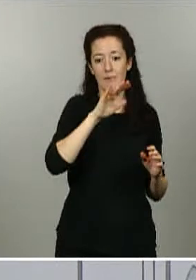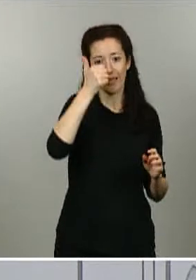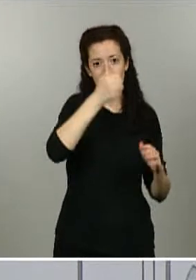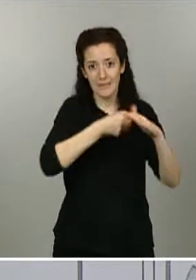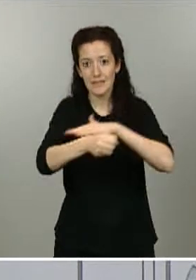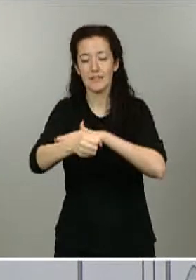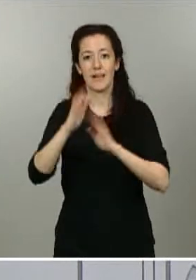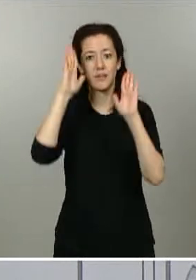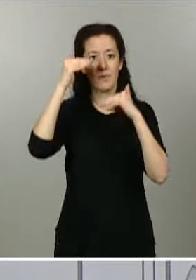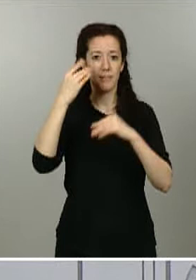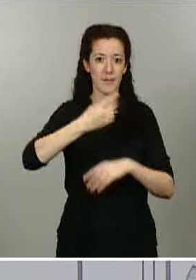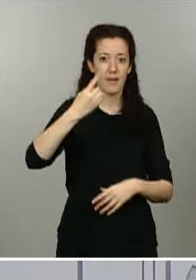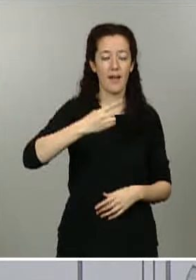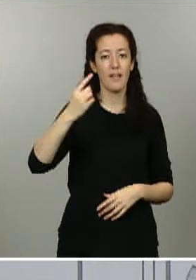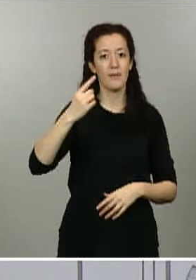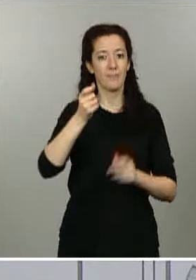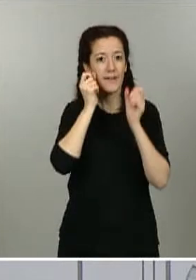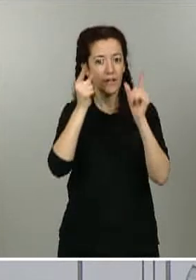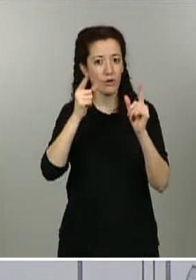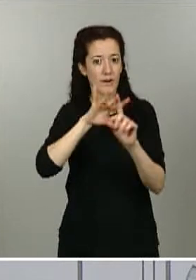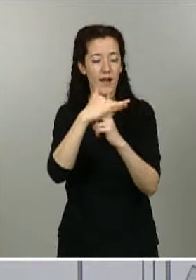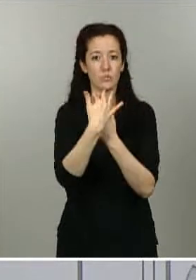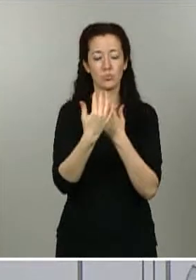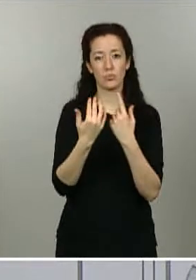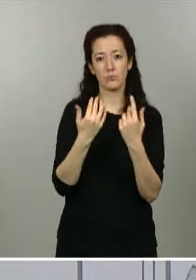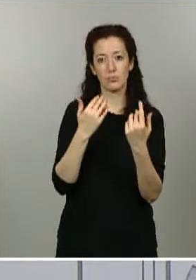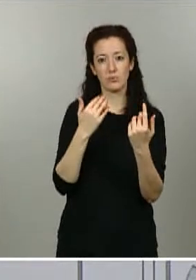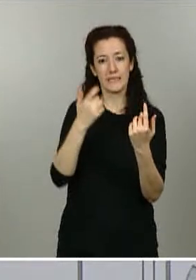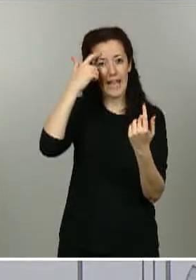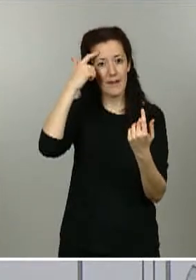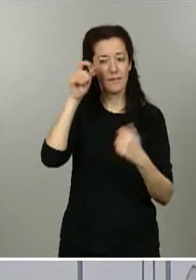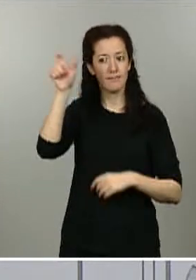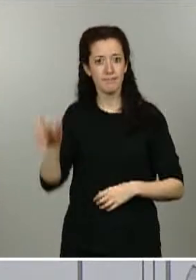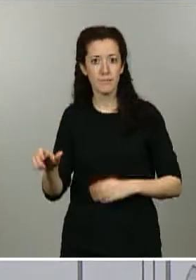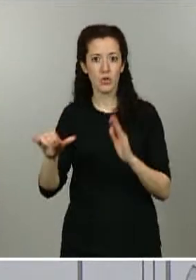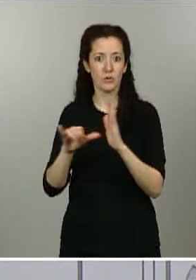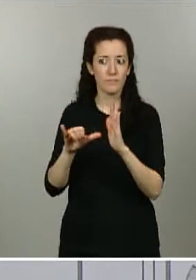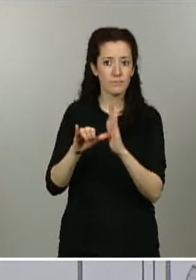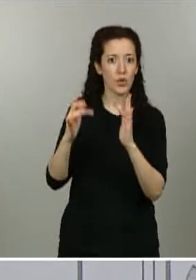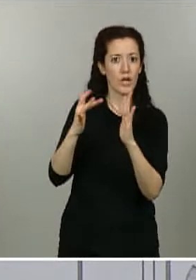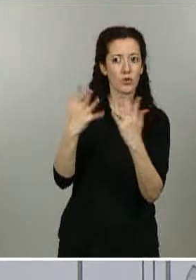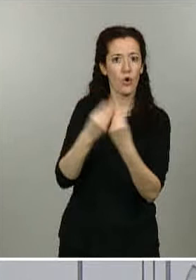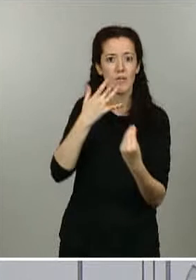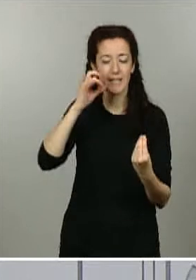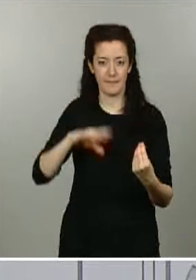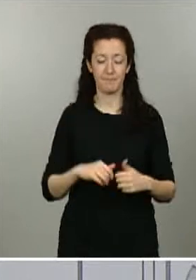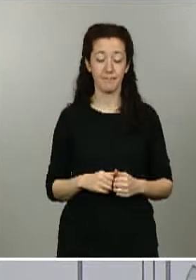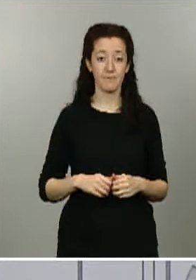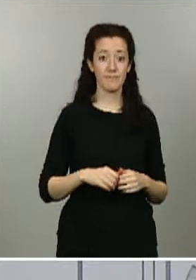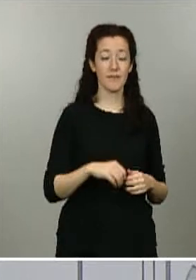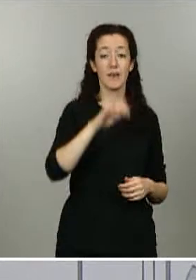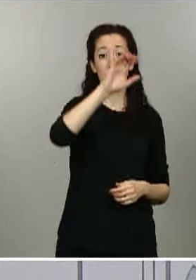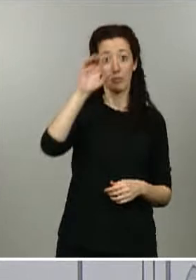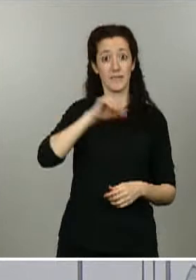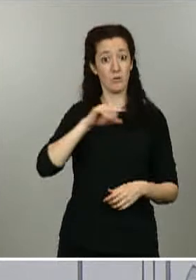contactos. Además, están haciendo contrataciones. Los cientos son por comunidades autónomas. No